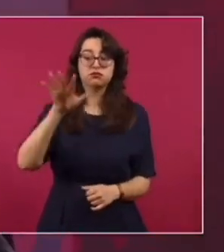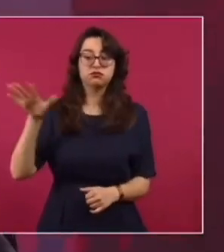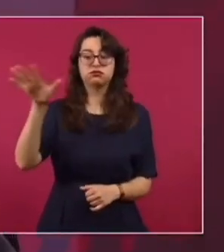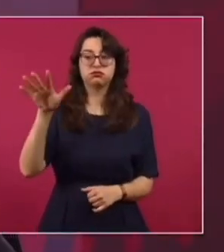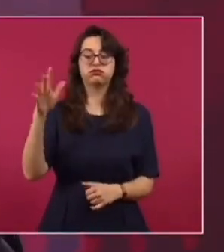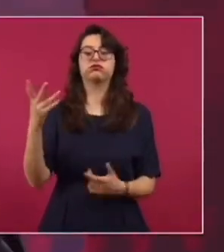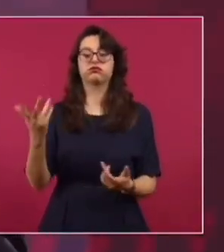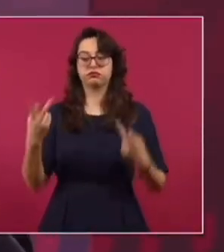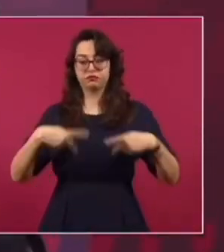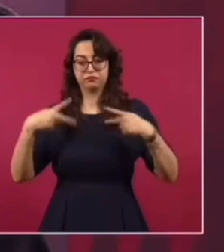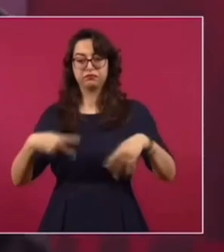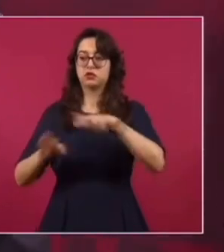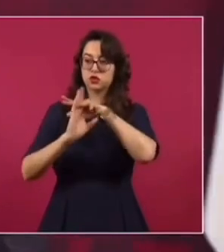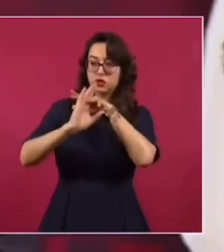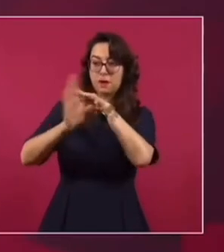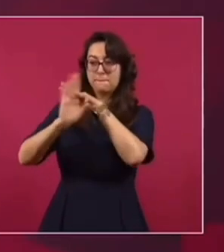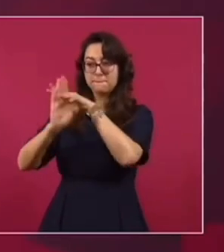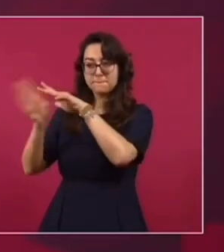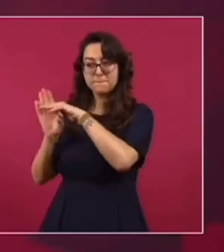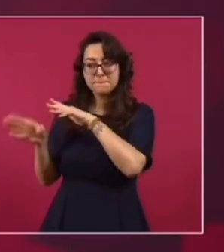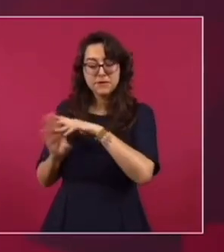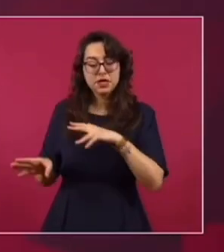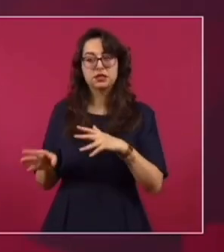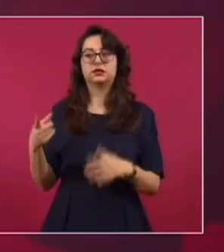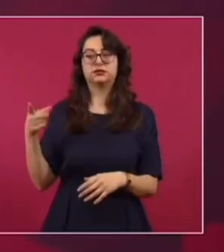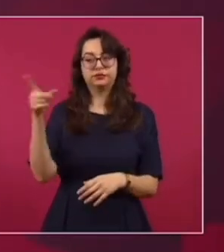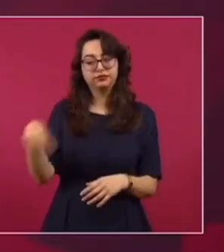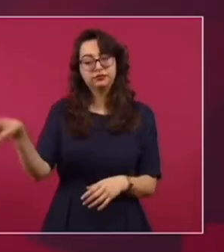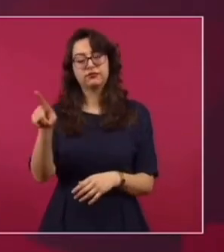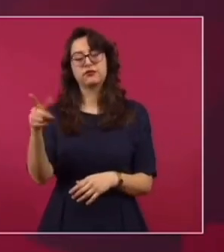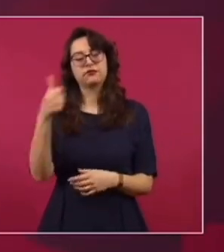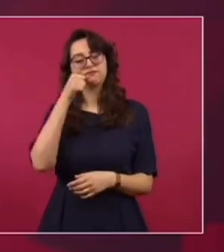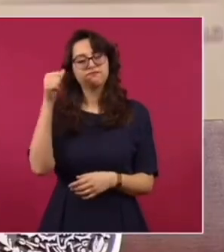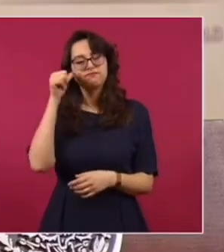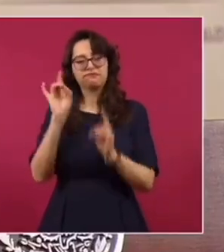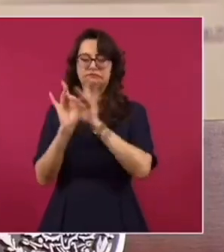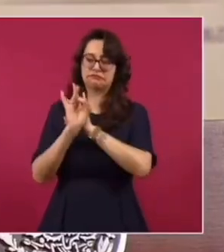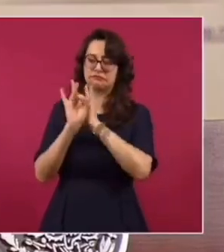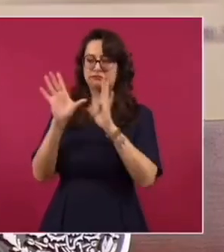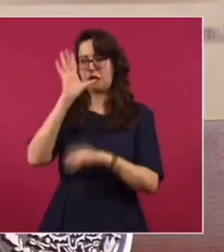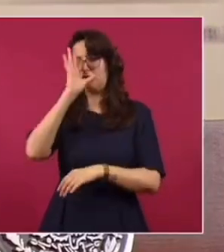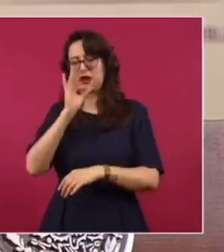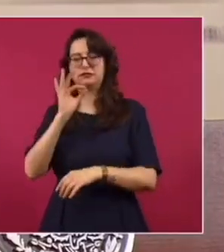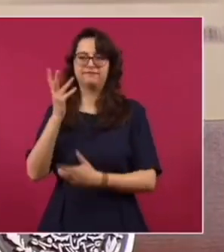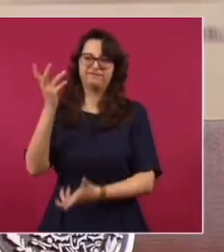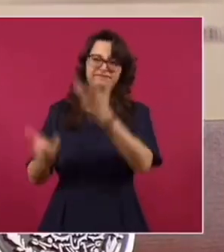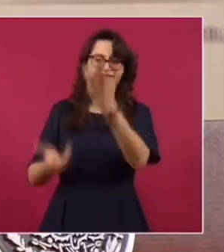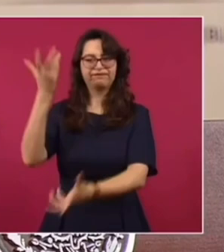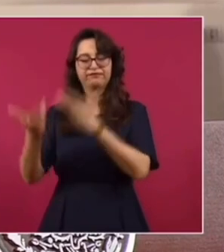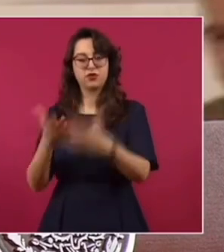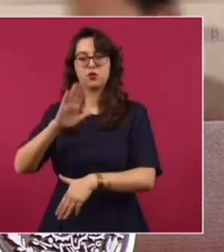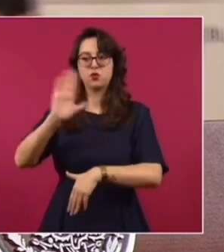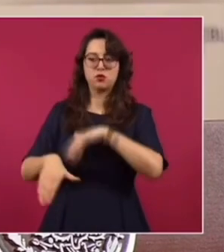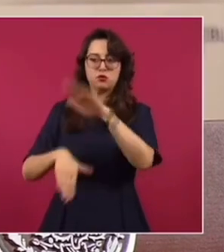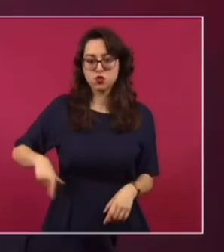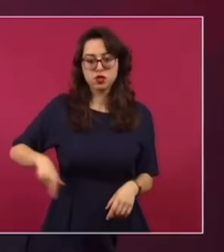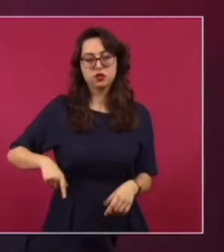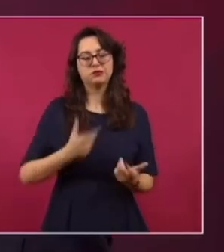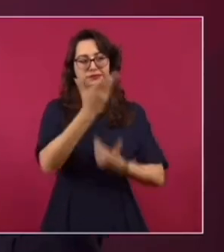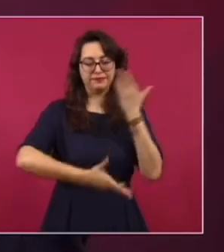son originarios los migrantes que lamentablemente perdieron la vida en este incendio en Ciudad